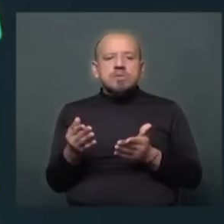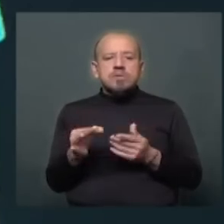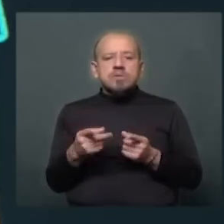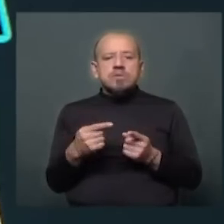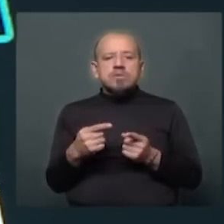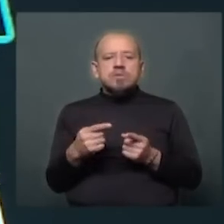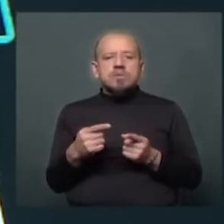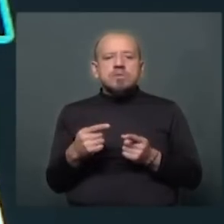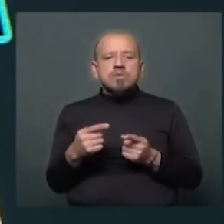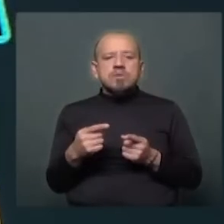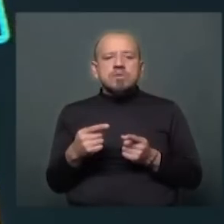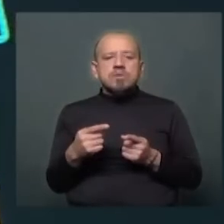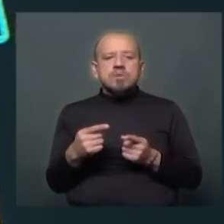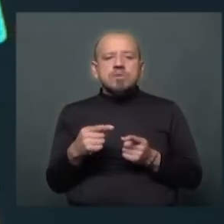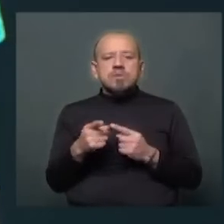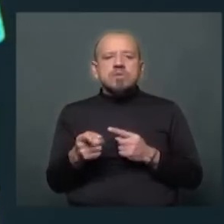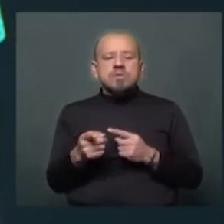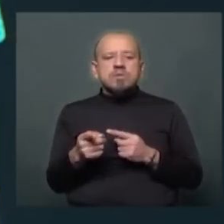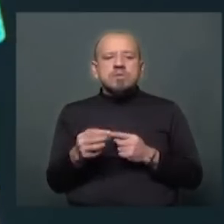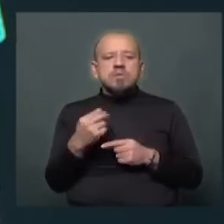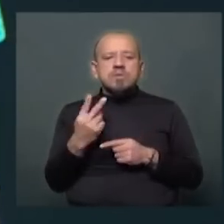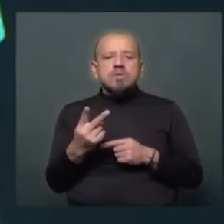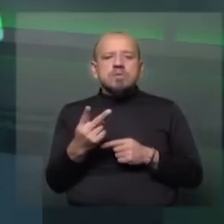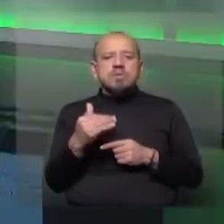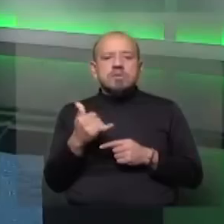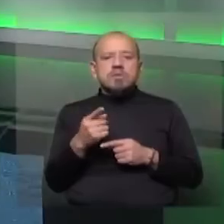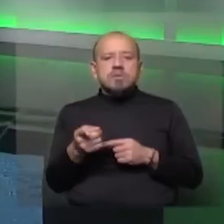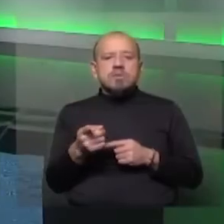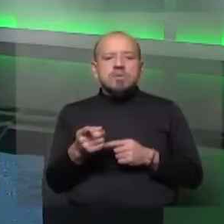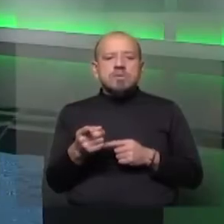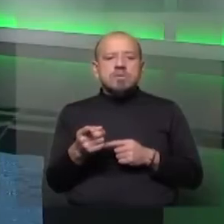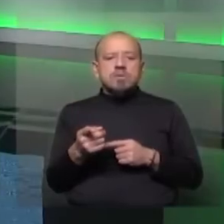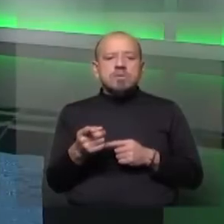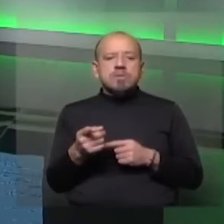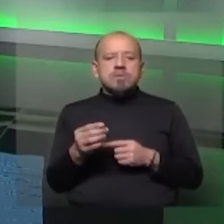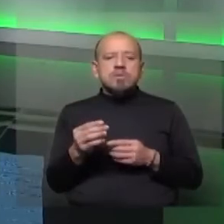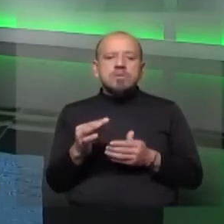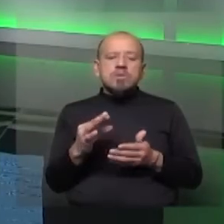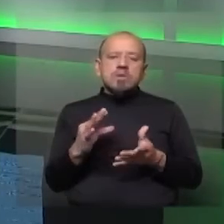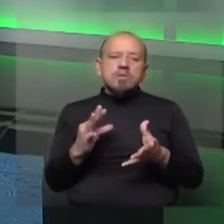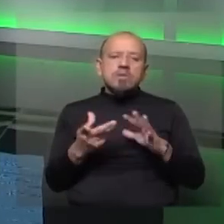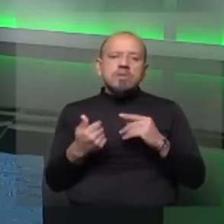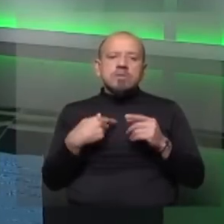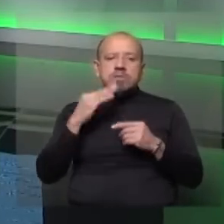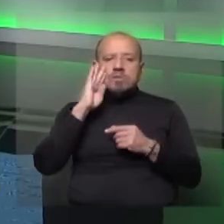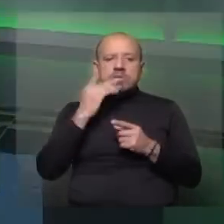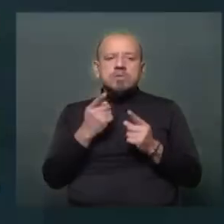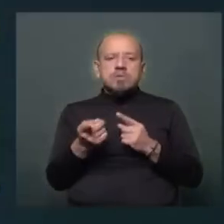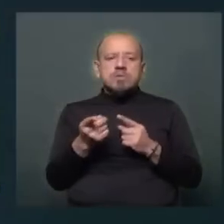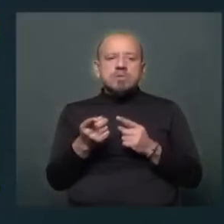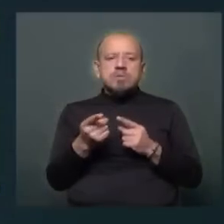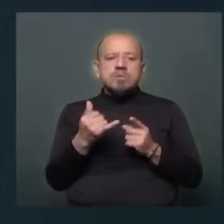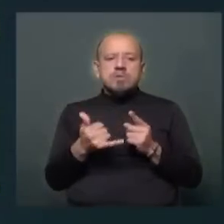fin bueno eh ellos dos tienen también además una forma que que es este reconocible digo tiene una